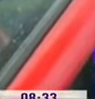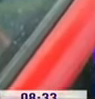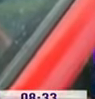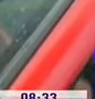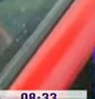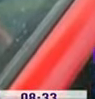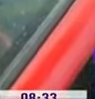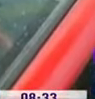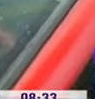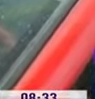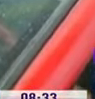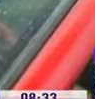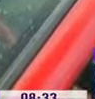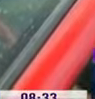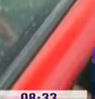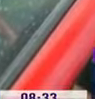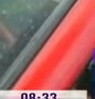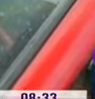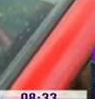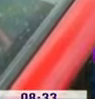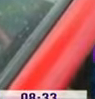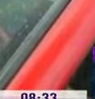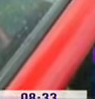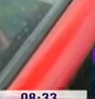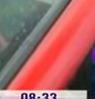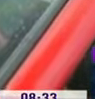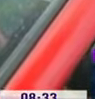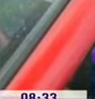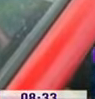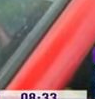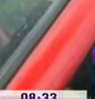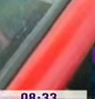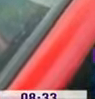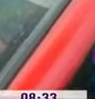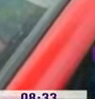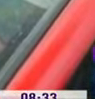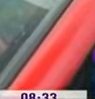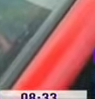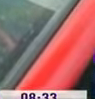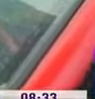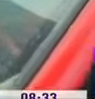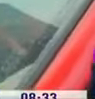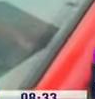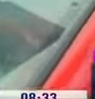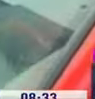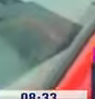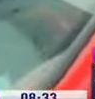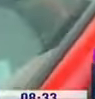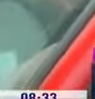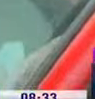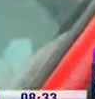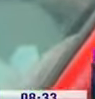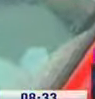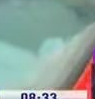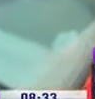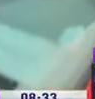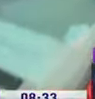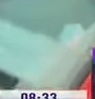pantalones, todo, así, todo está bajado. Y cule, vecino, está en la